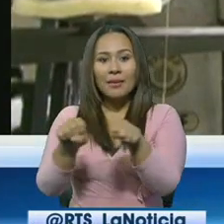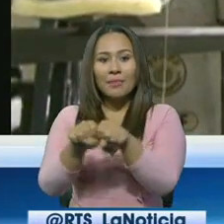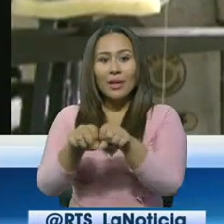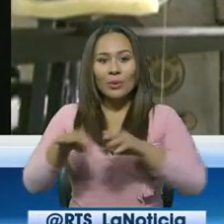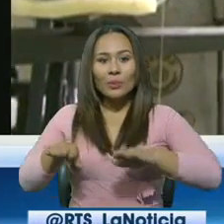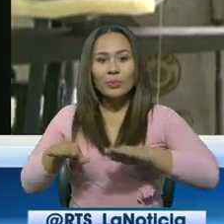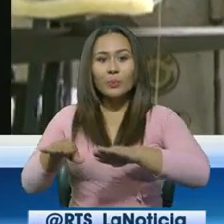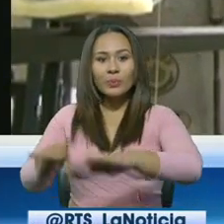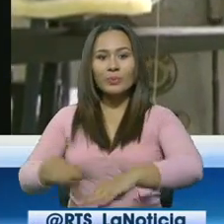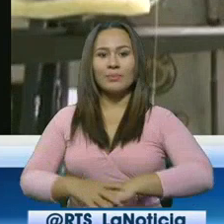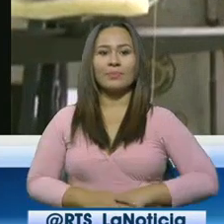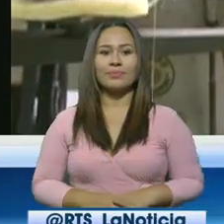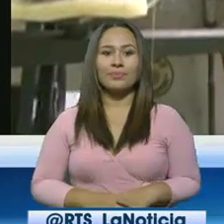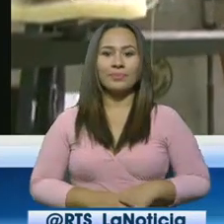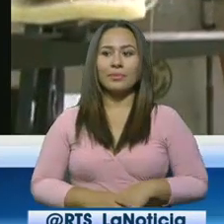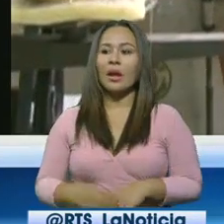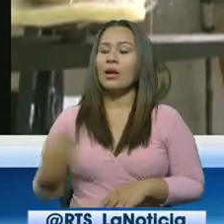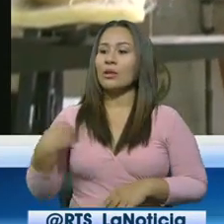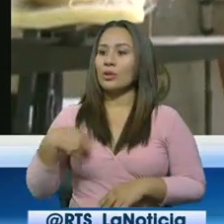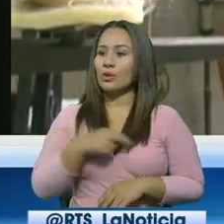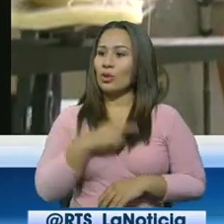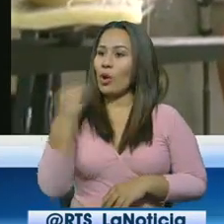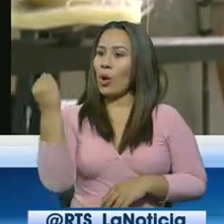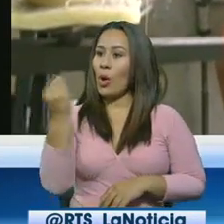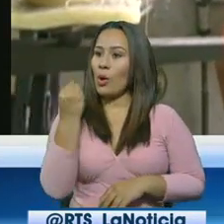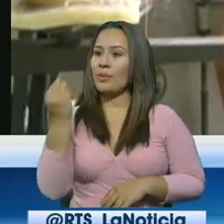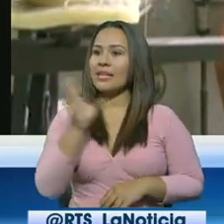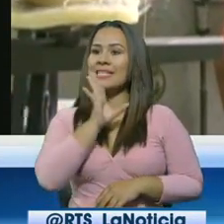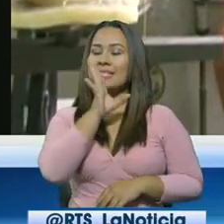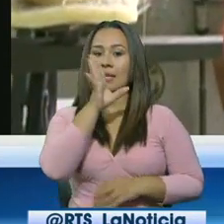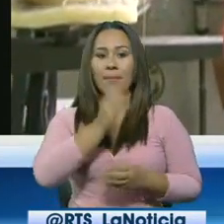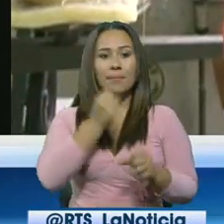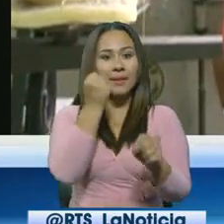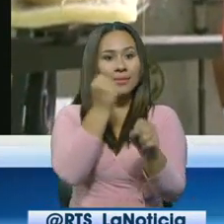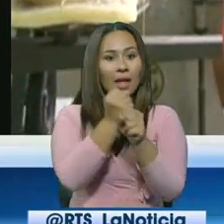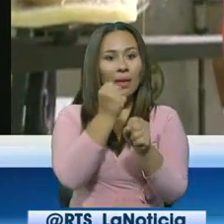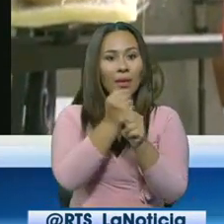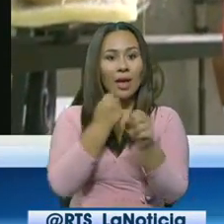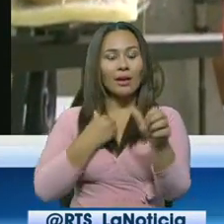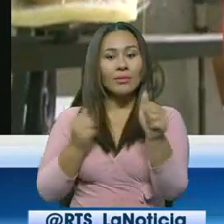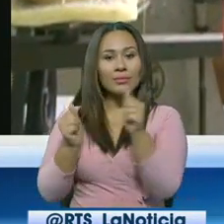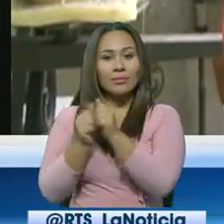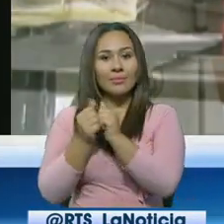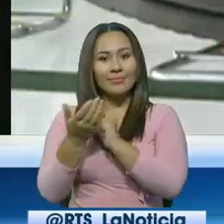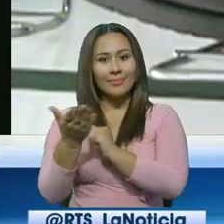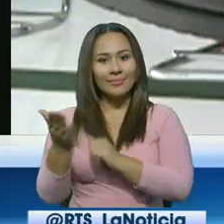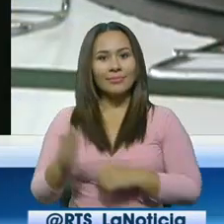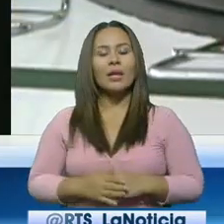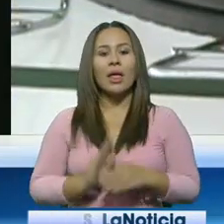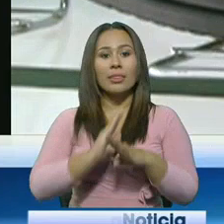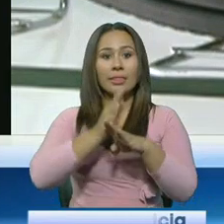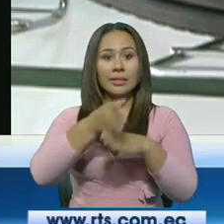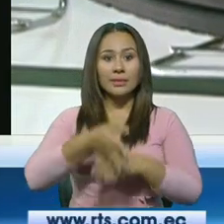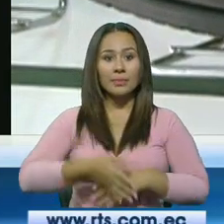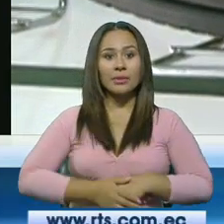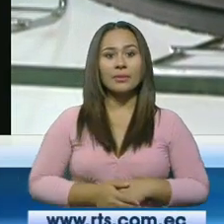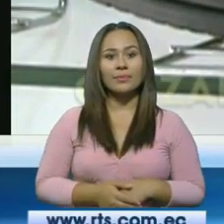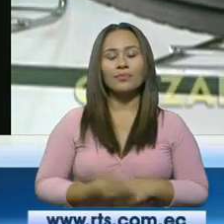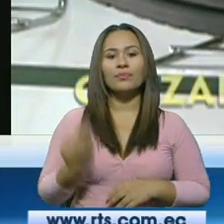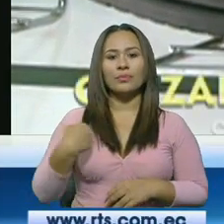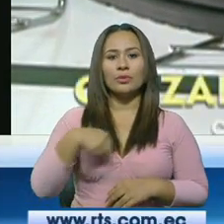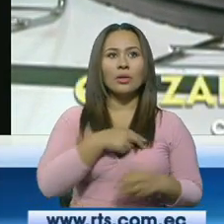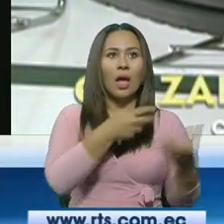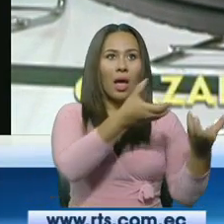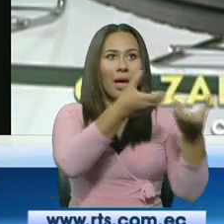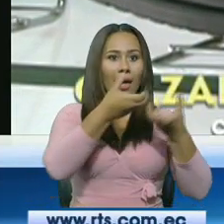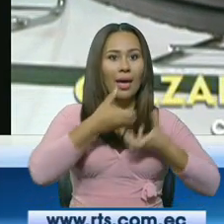desde ahí, pues, nosotros como muchachos hemos empezado a trabajar con ellos. Pero después de ellos, nosotros hemos